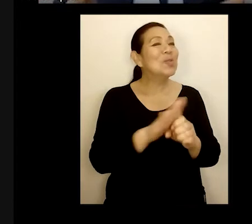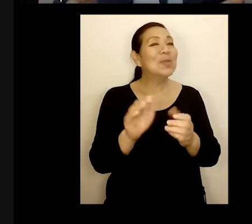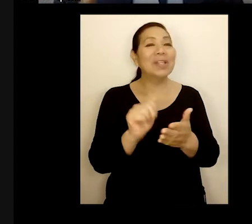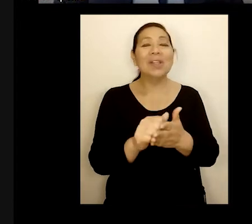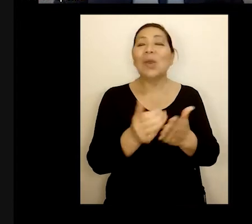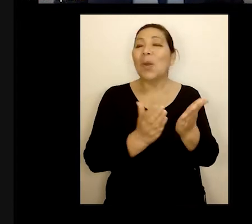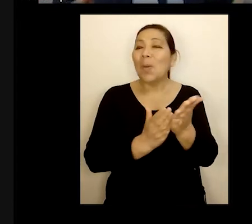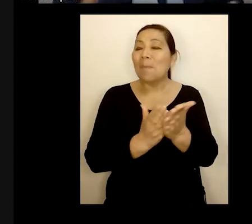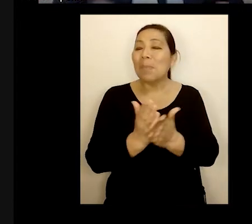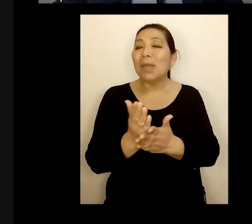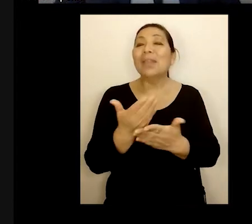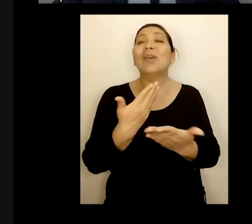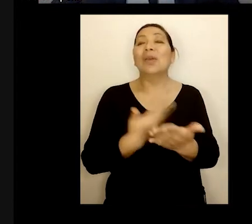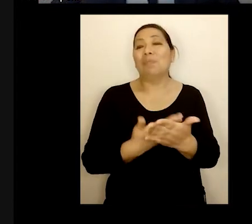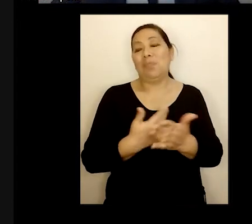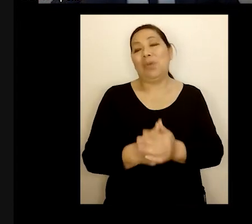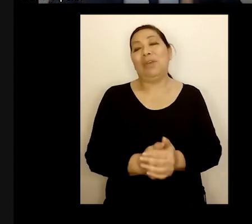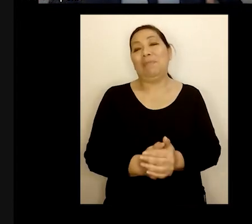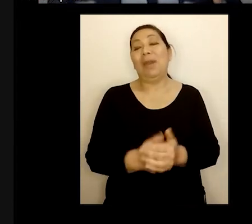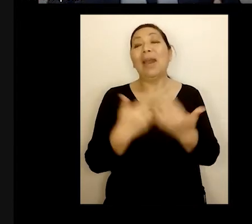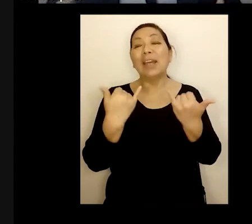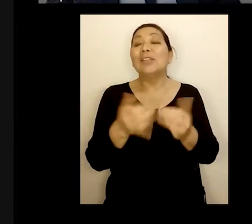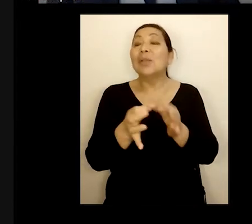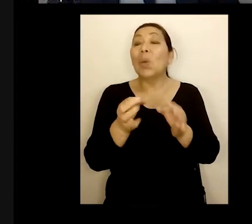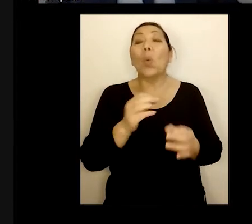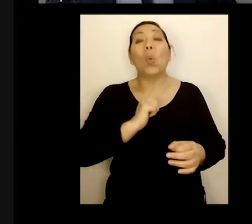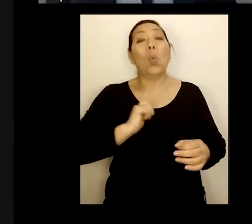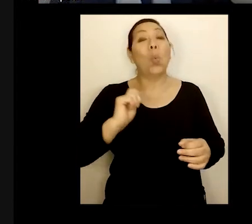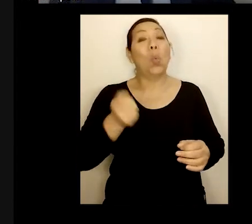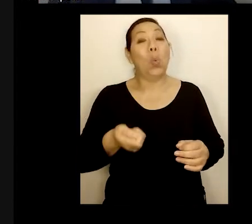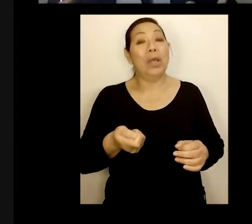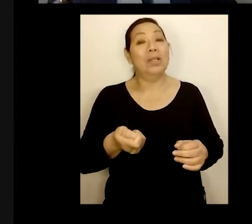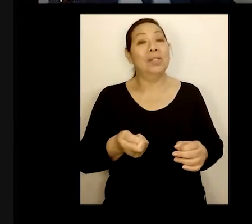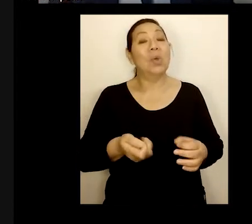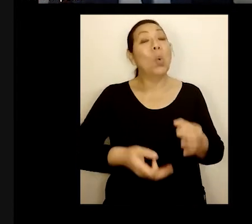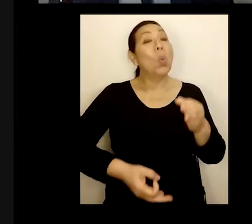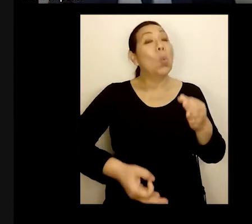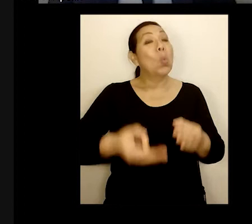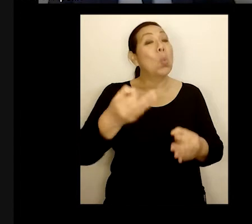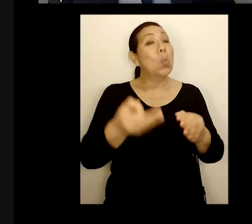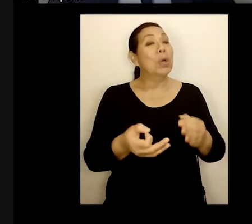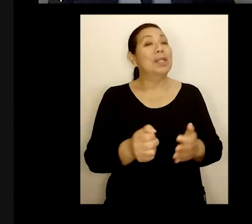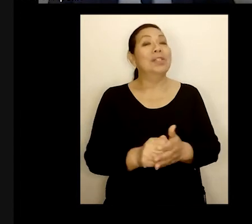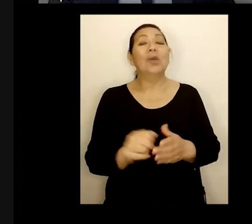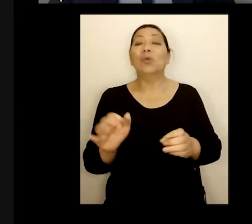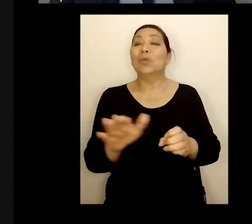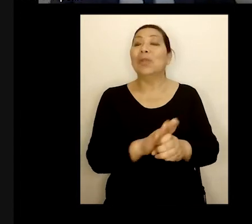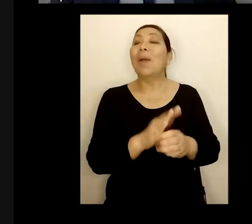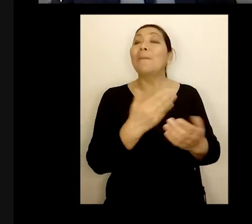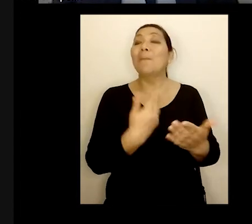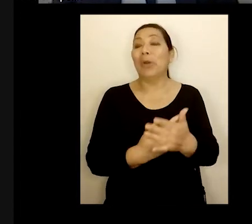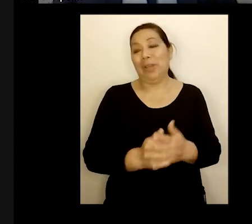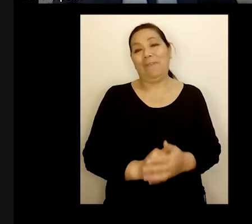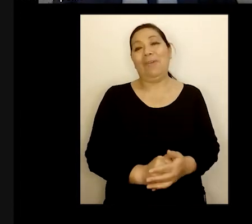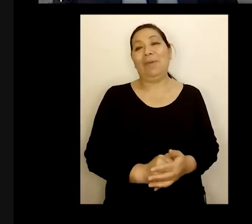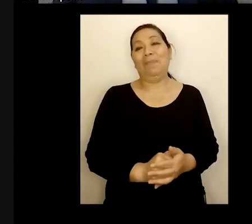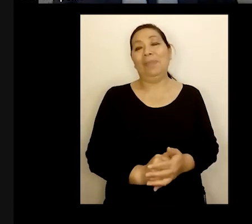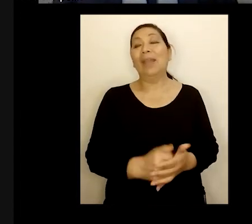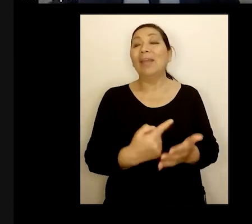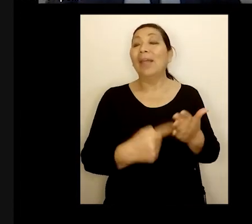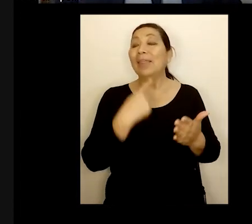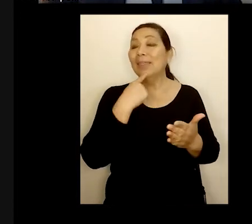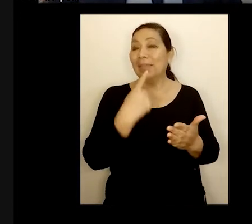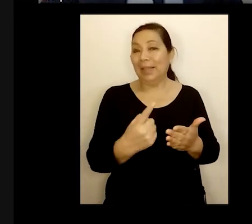de los medios de prueba. Esto implica que el juez deba realizar un juicio de suficiencia probatoria, es